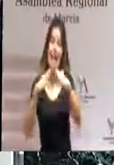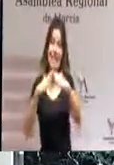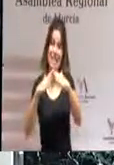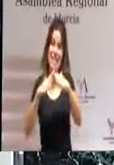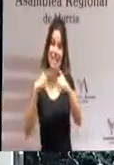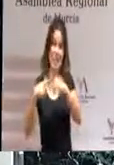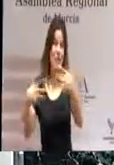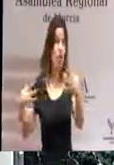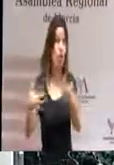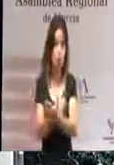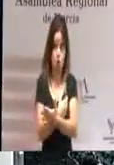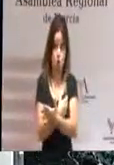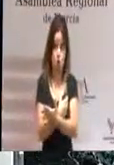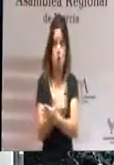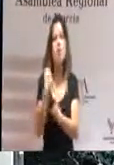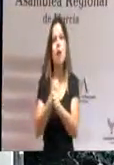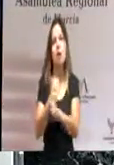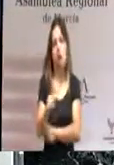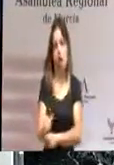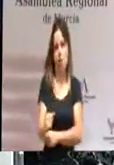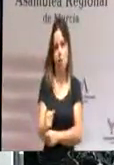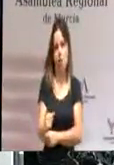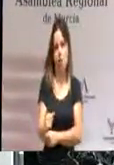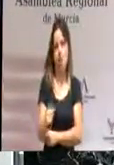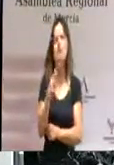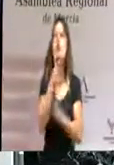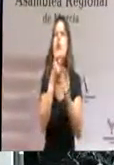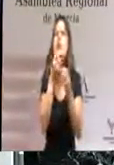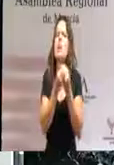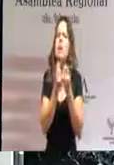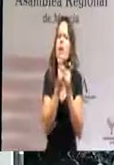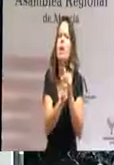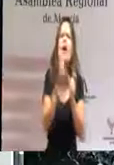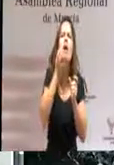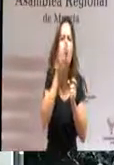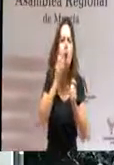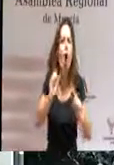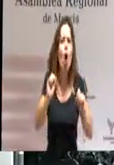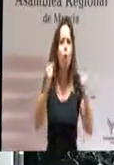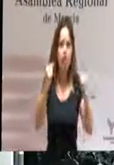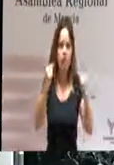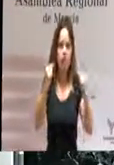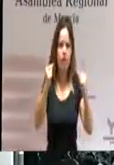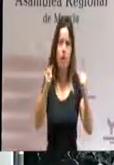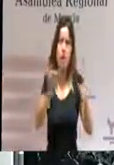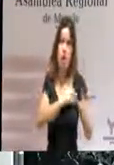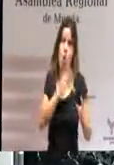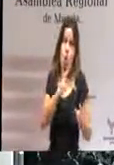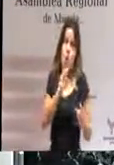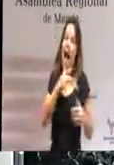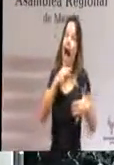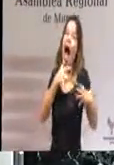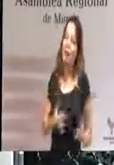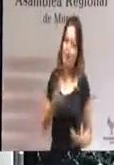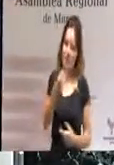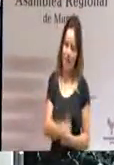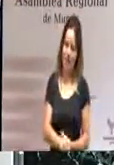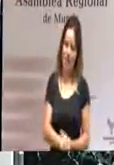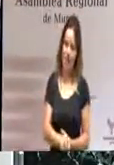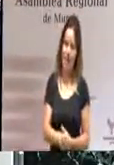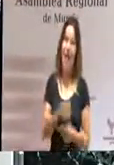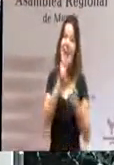todos sus miembros están ocupados. Estas sí son cifras reales, oficiales, señor Aburo, y actuales.